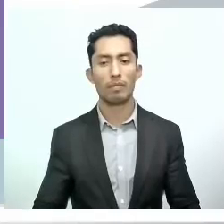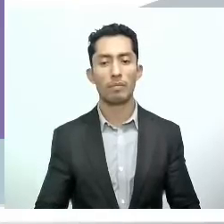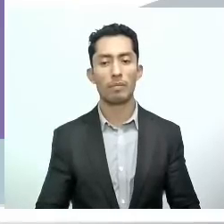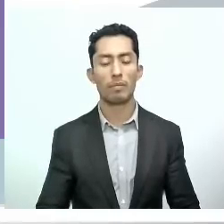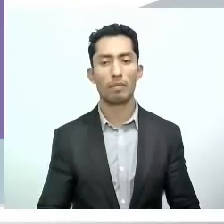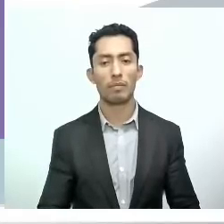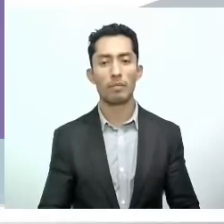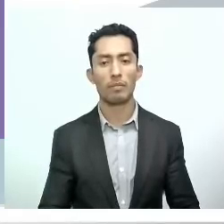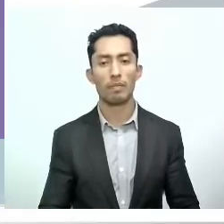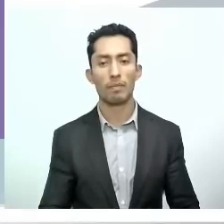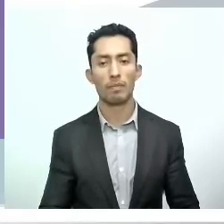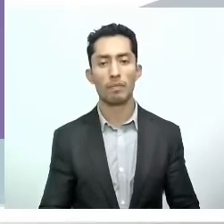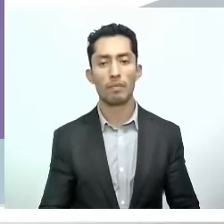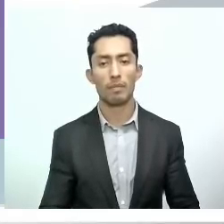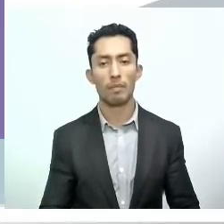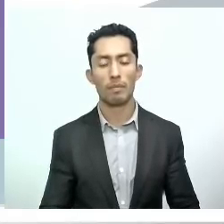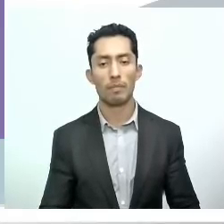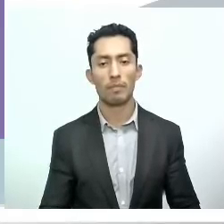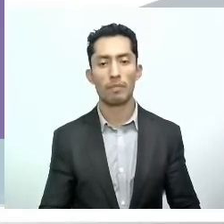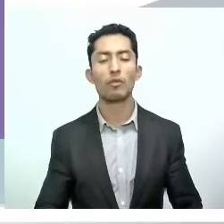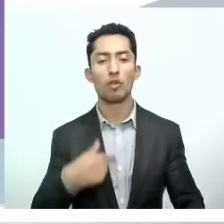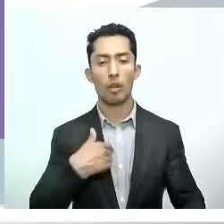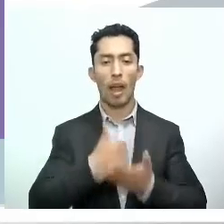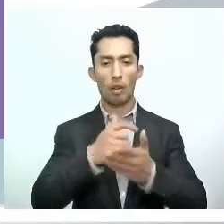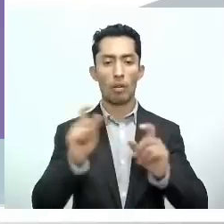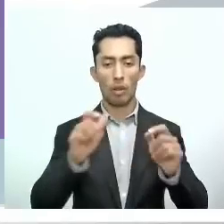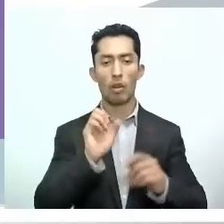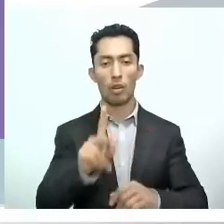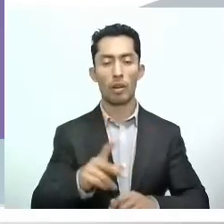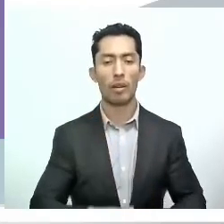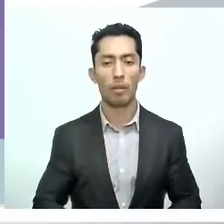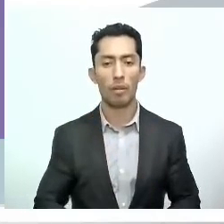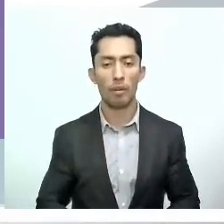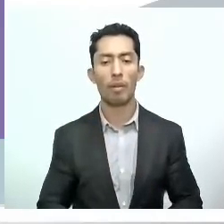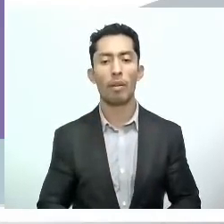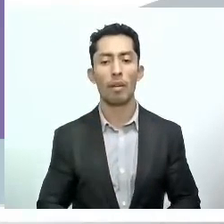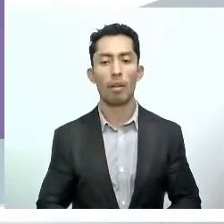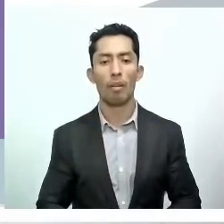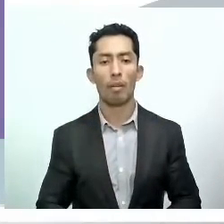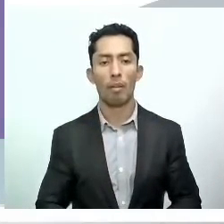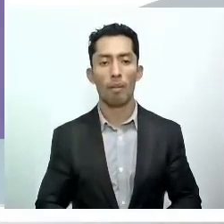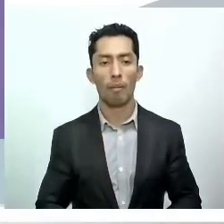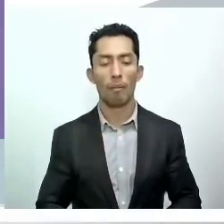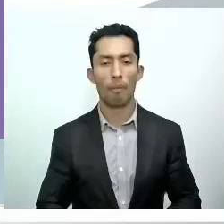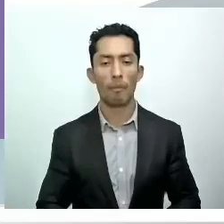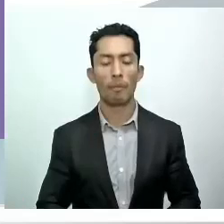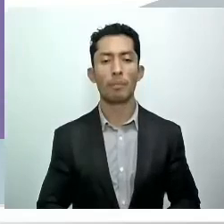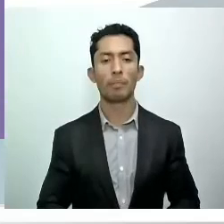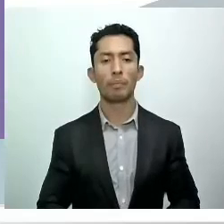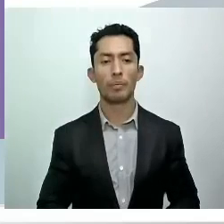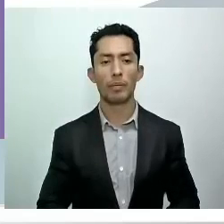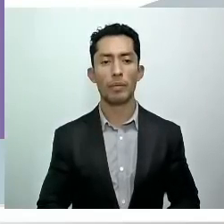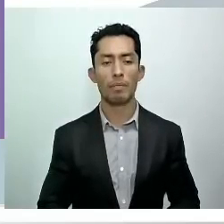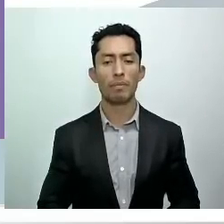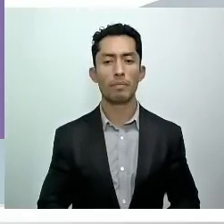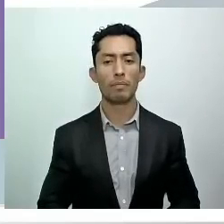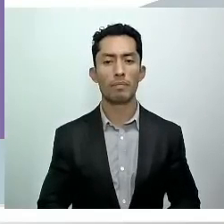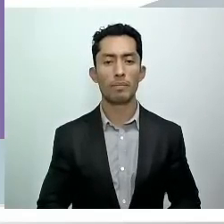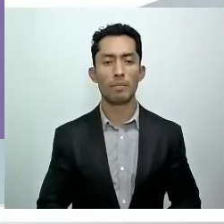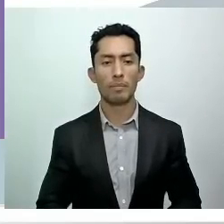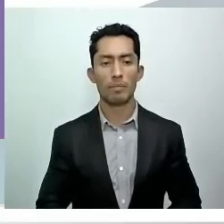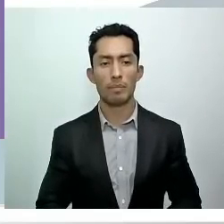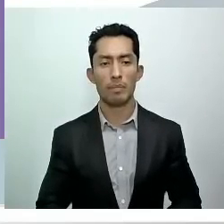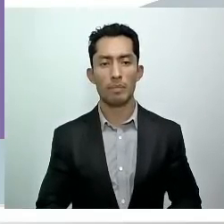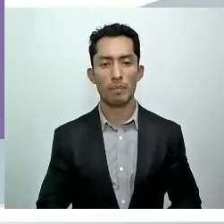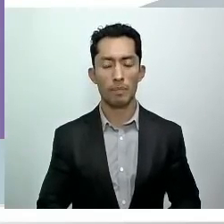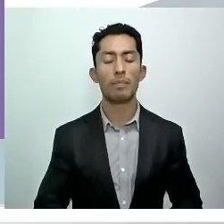Yo te voy ayudando con el tiempo. Ok. Ok. ¿Cuáles son las dimensiones que queremos